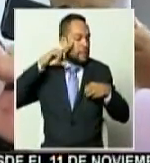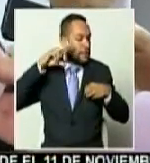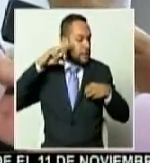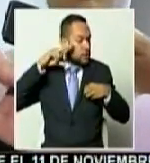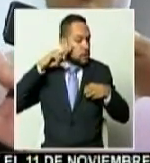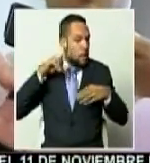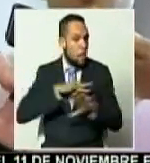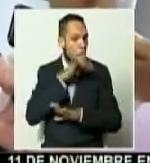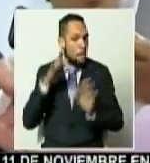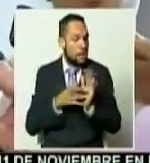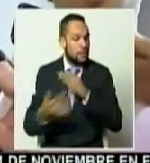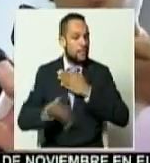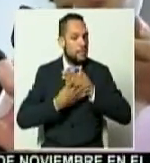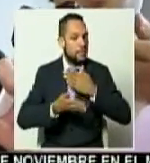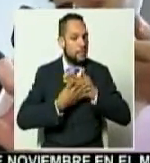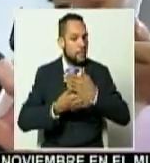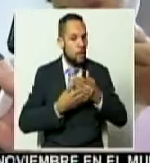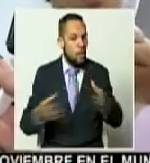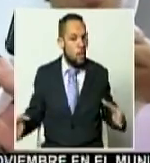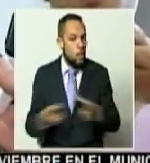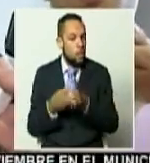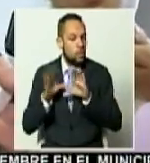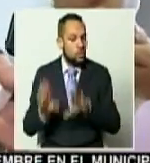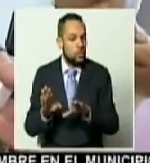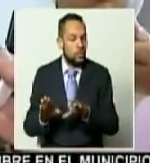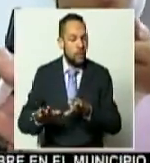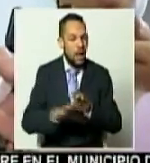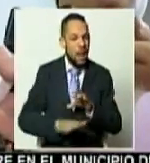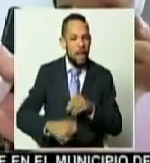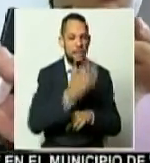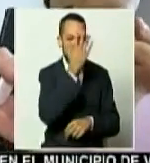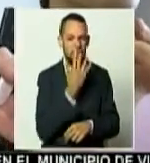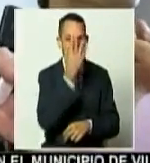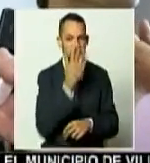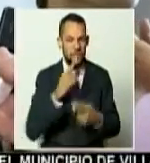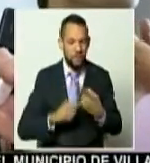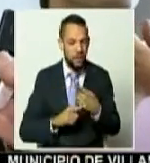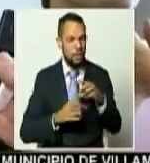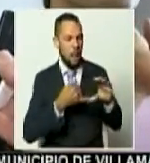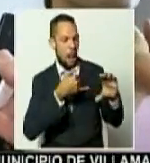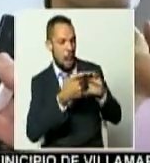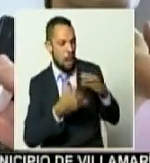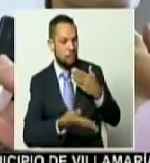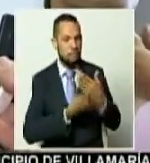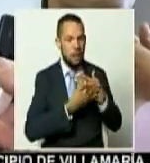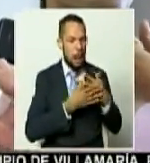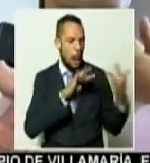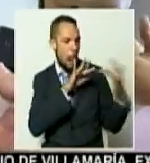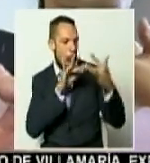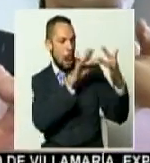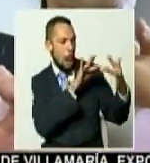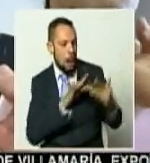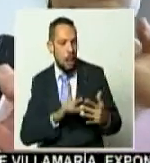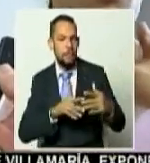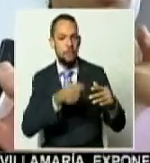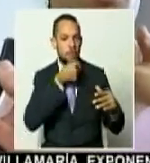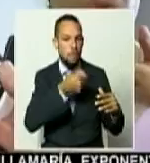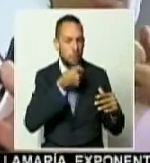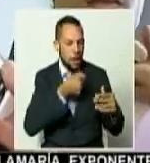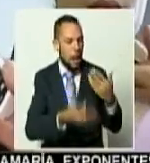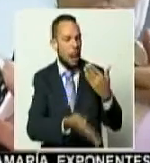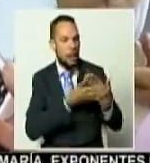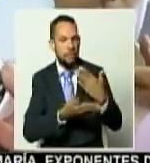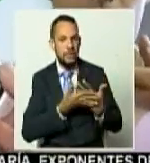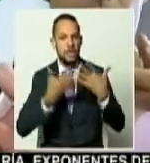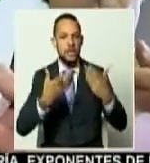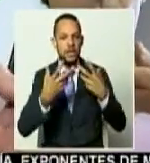decir, el llamado de la comunidad por redes sociales, columnas de opinión, de manera informal los ciudadanos quieren un